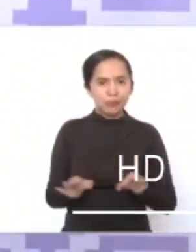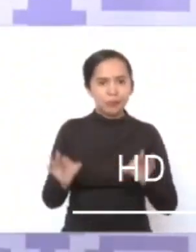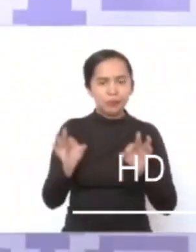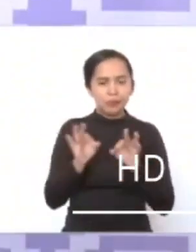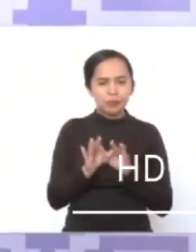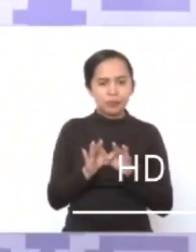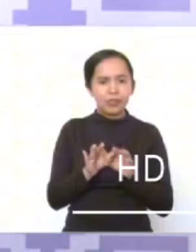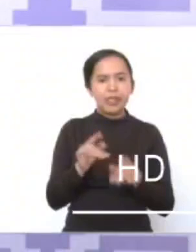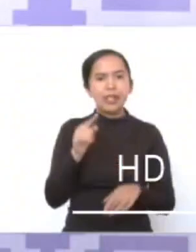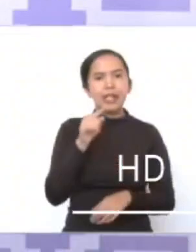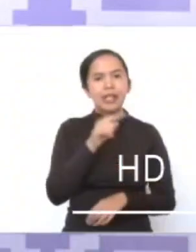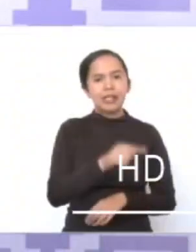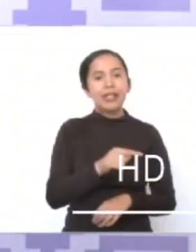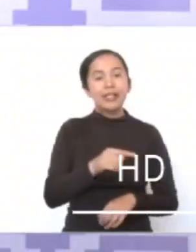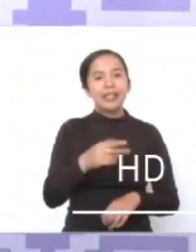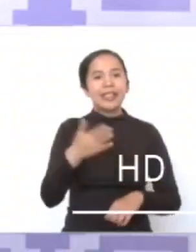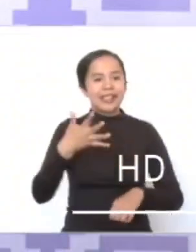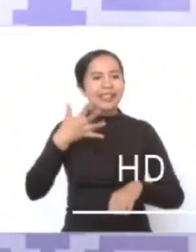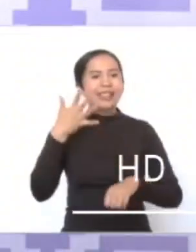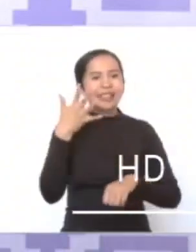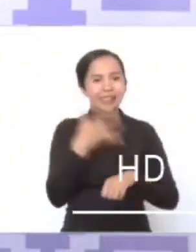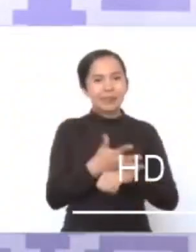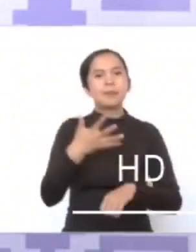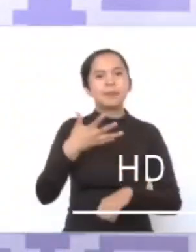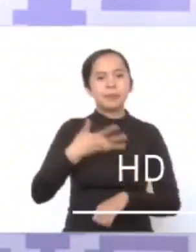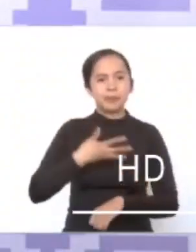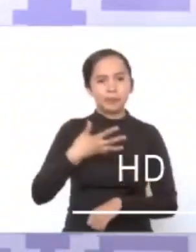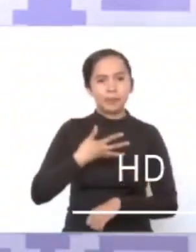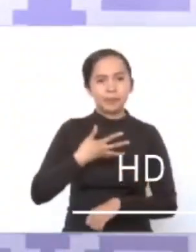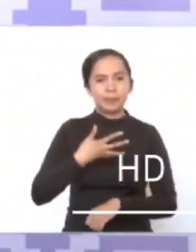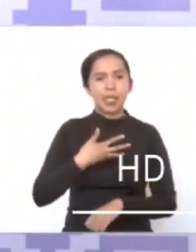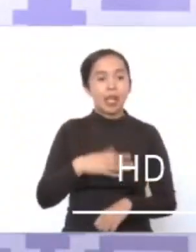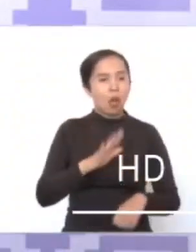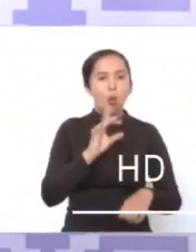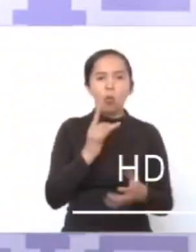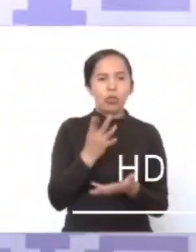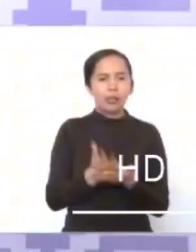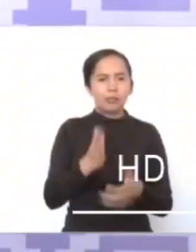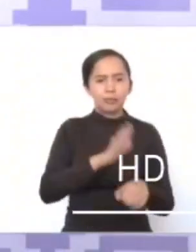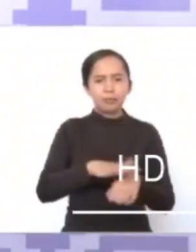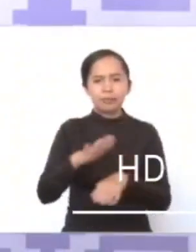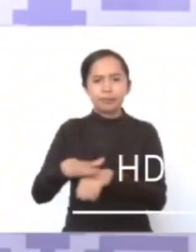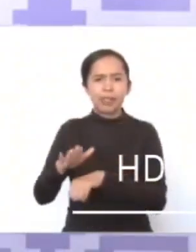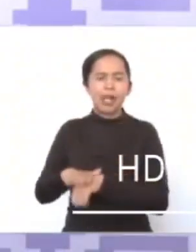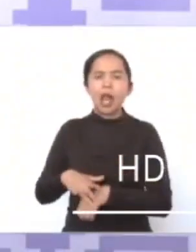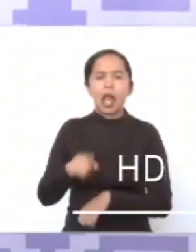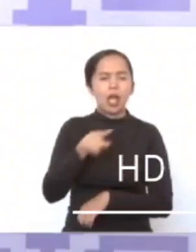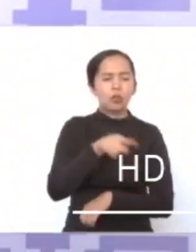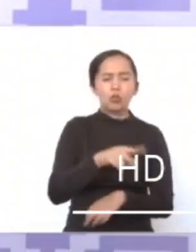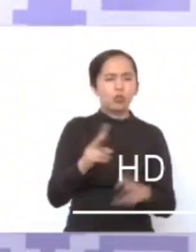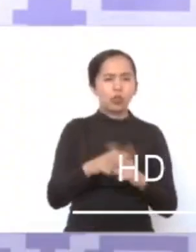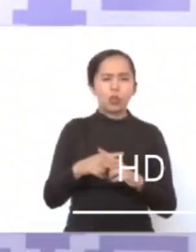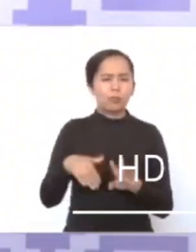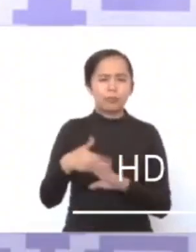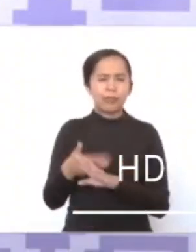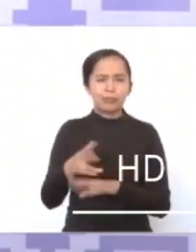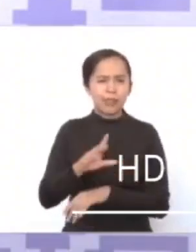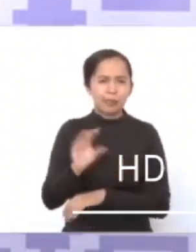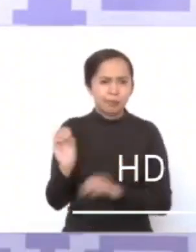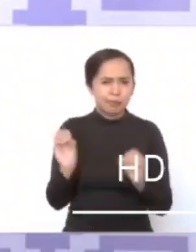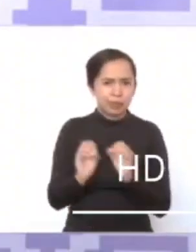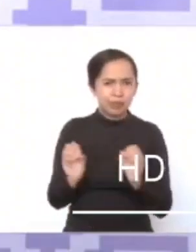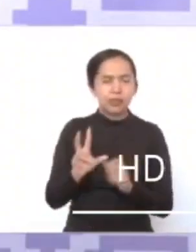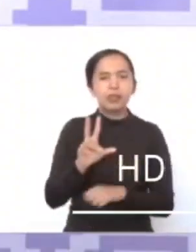señalamiento explícito acerca del castigo. No se trata solamente de un llamado retórico o sobre la hipótesis